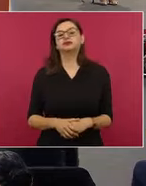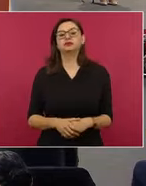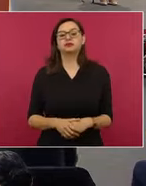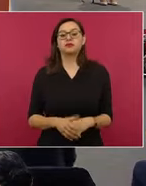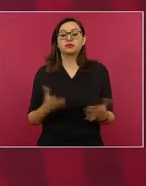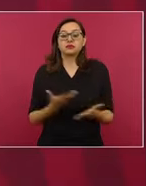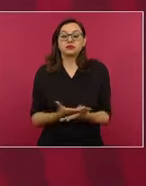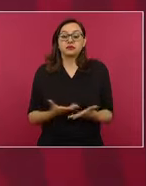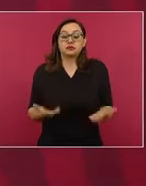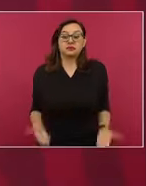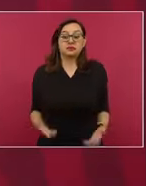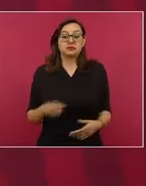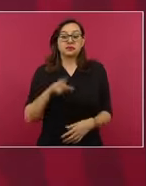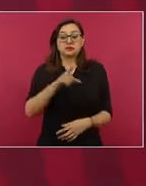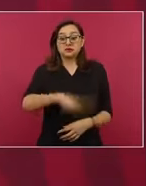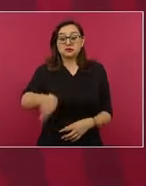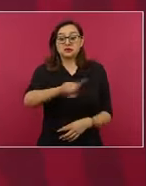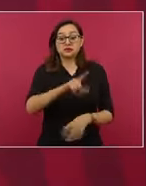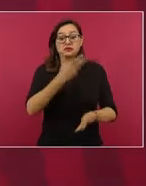van a Estados Unidos